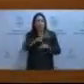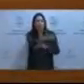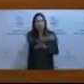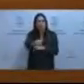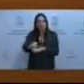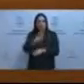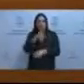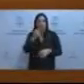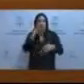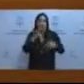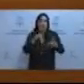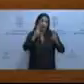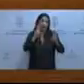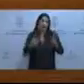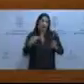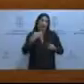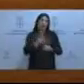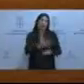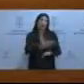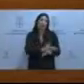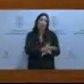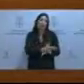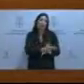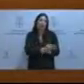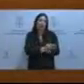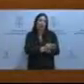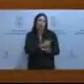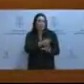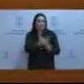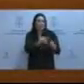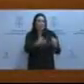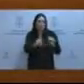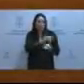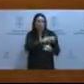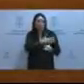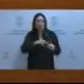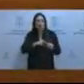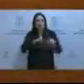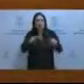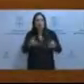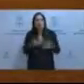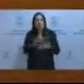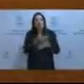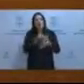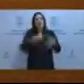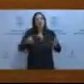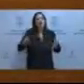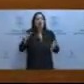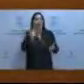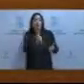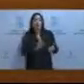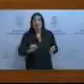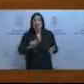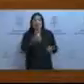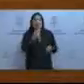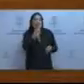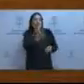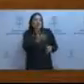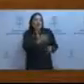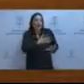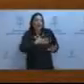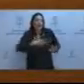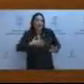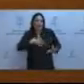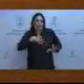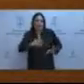de este asunto de la jubilación anticipada se encuentra ese mundo idílico que ustedes quieren hacer creer que puede existir. Pero uno de los problemas es